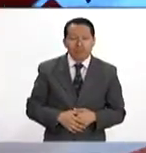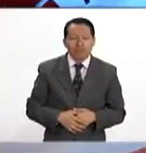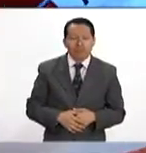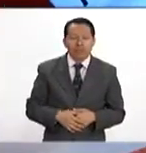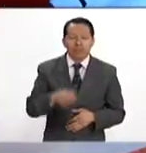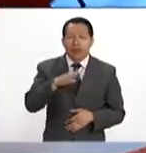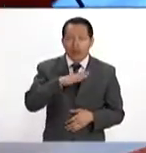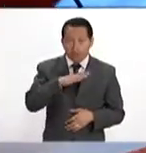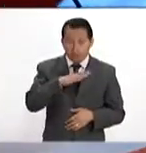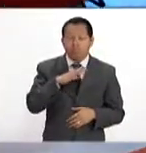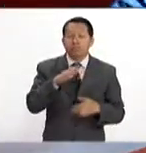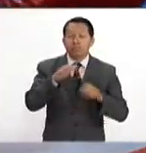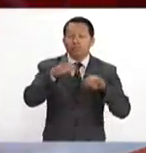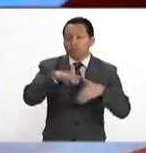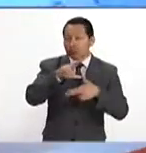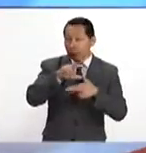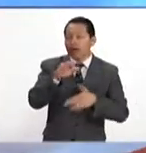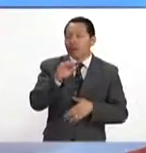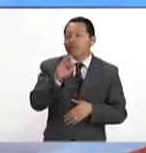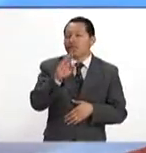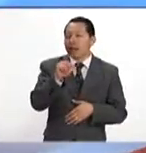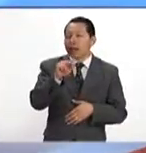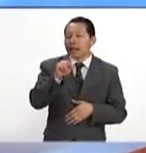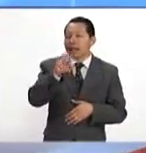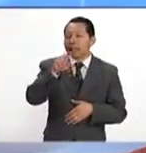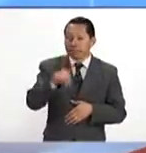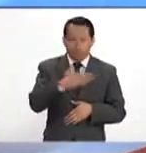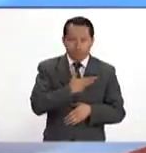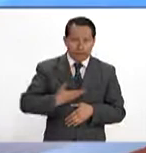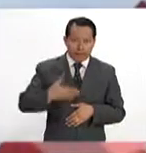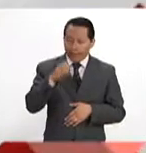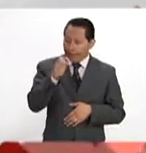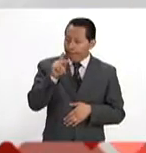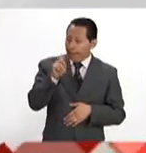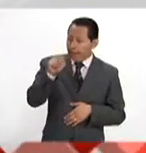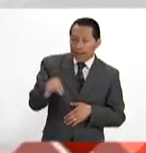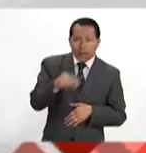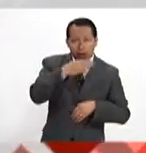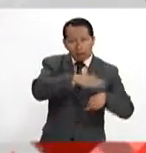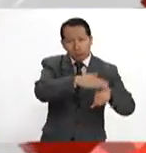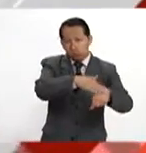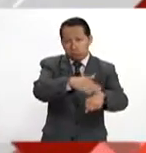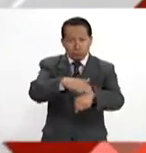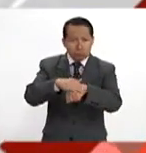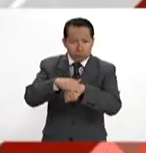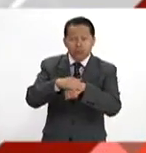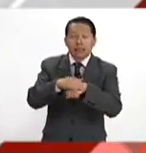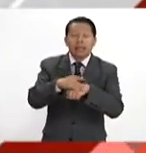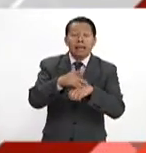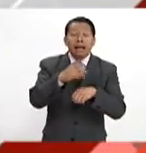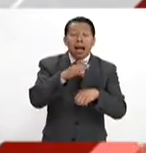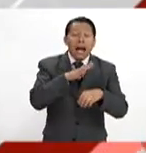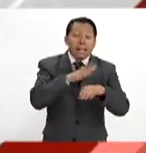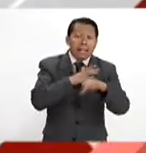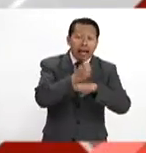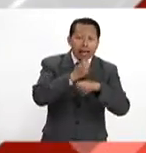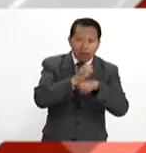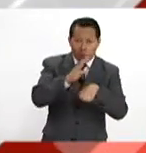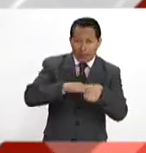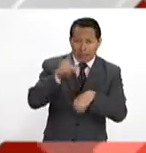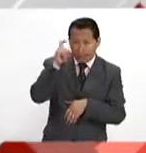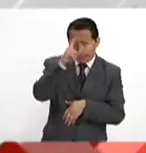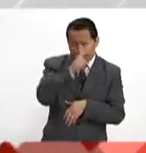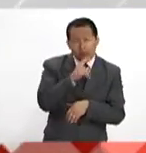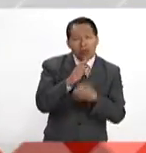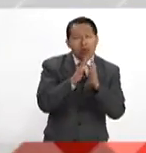Ante el paso de la tormenta Franklin, el presidente Enrique Peña Nieto hizo un llamado a la población de los estados que pueden resultar afectados a seguir